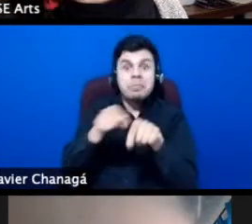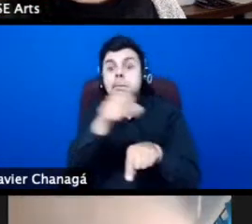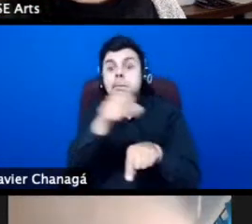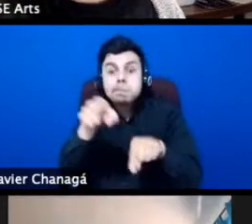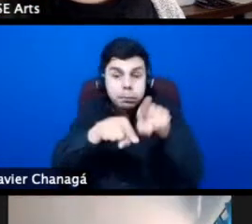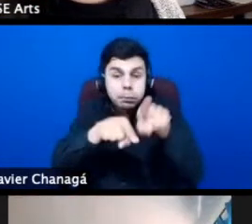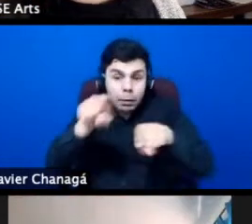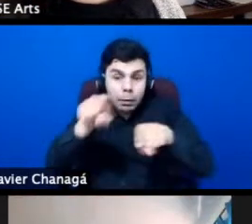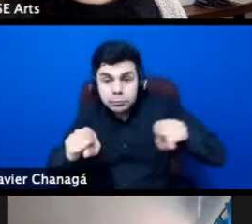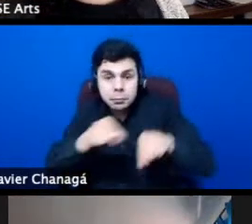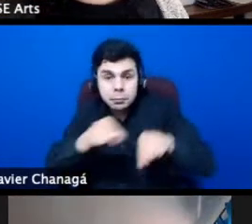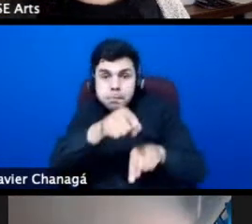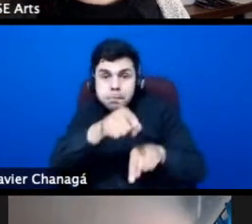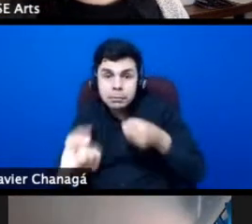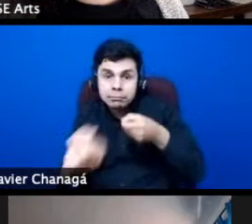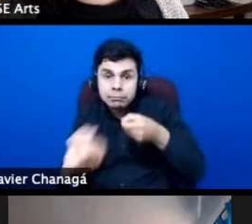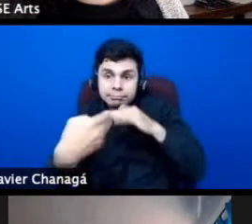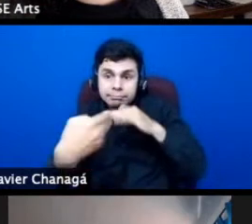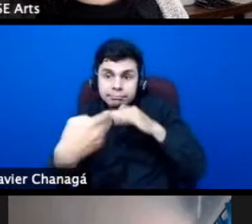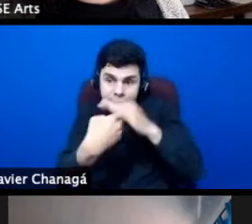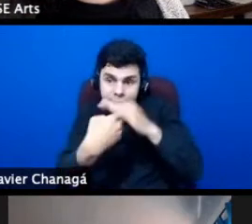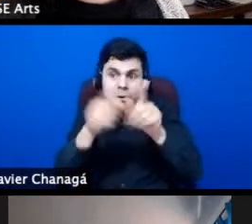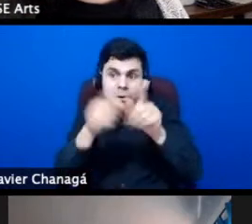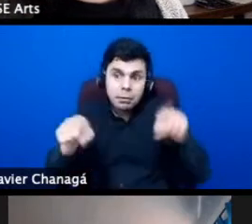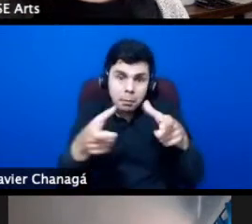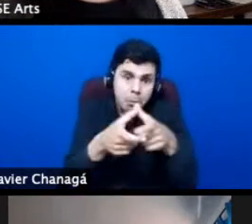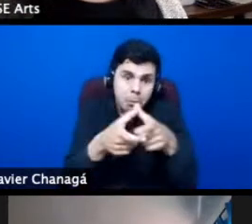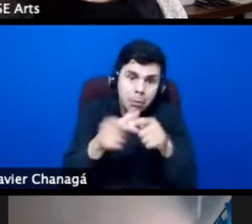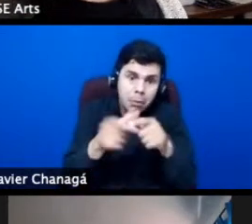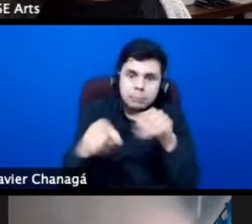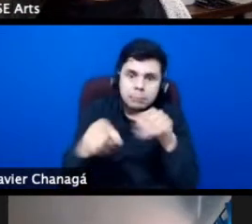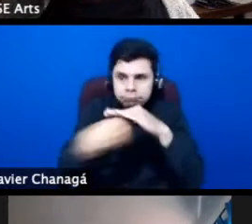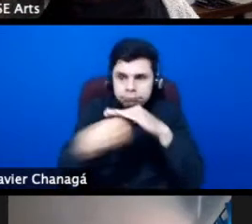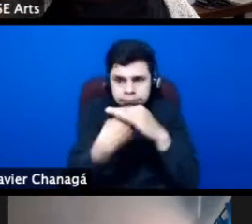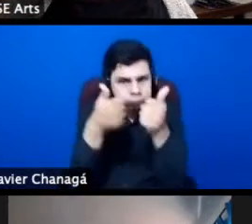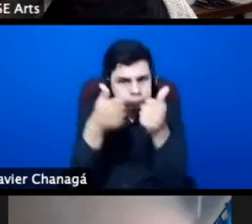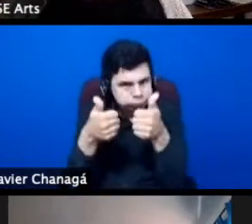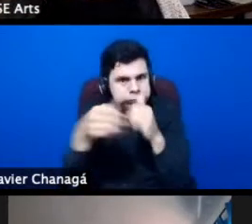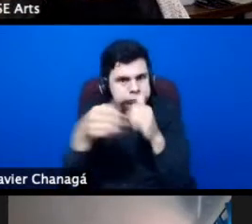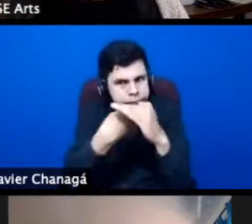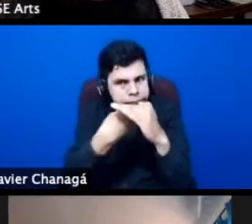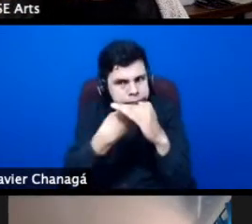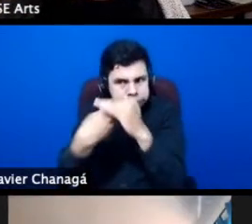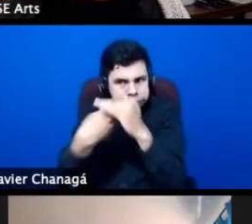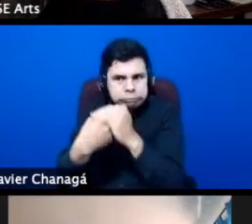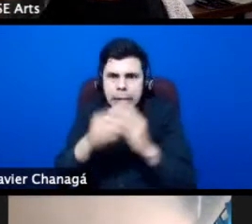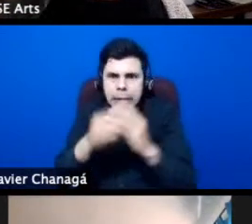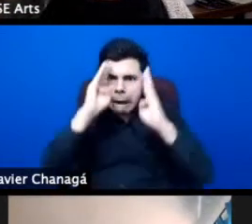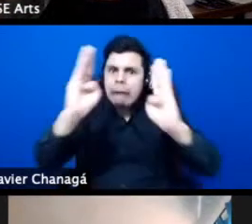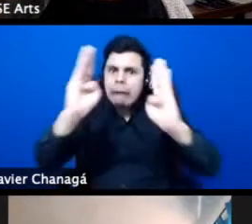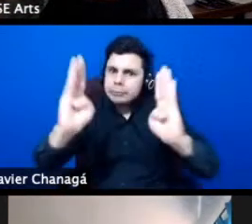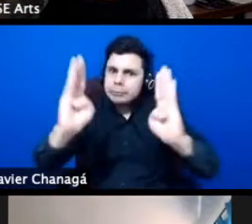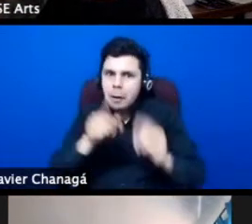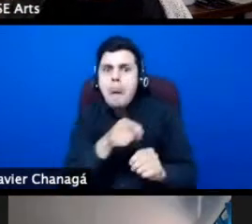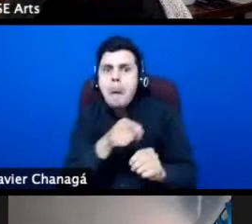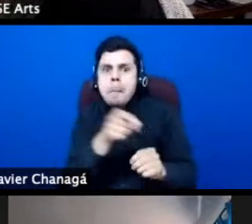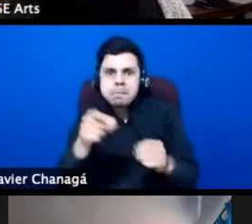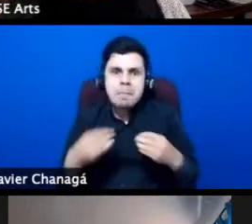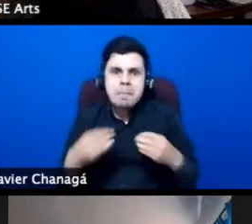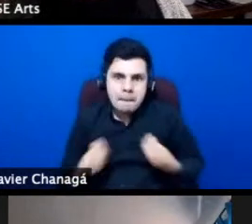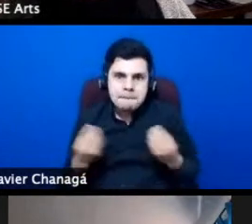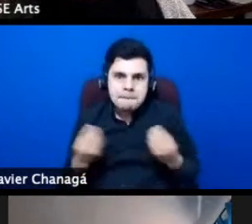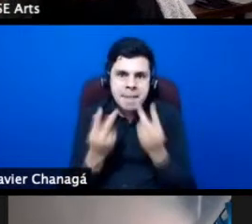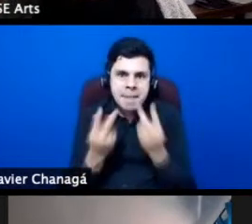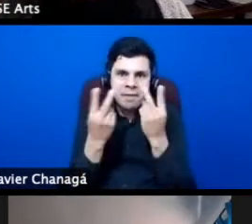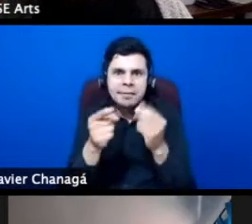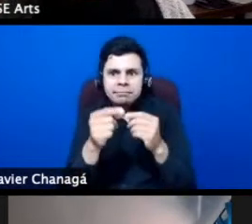unos cuantos, unos pocos, pero está bien. Pero veo que están escuchando nuestras conversaciones, están haciéndole follow a lo que